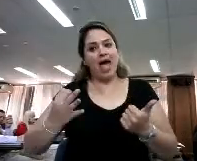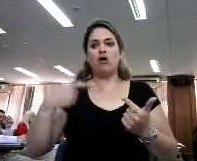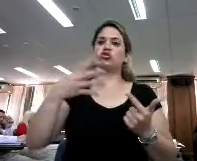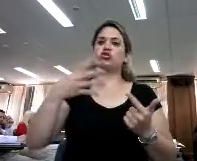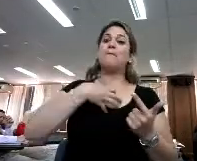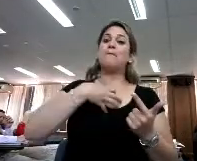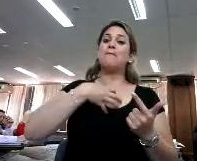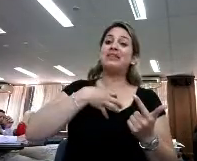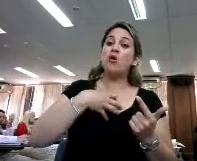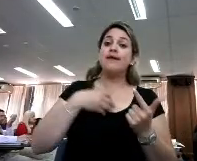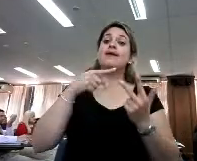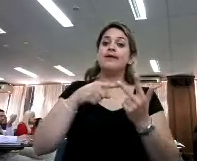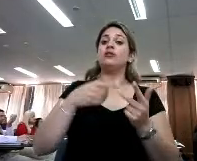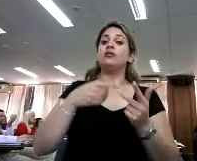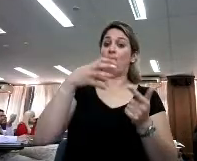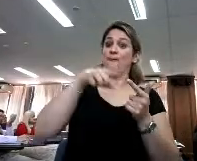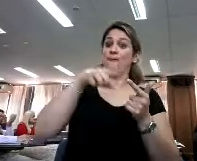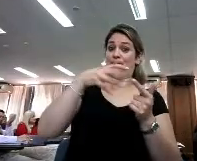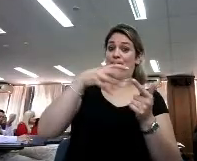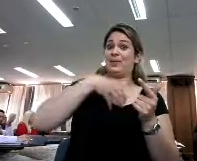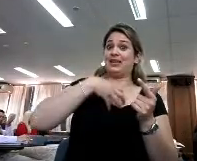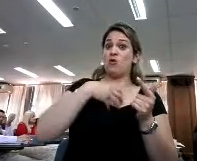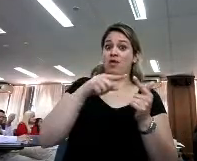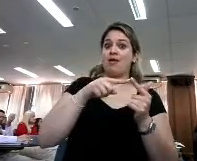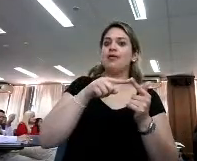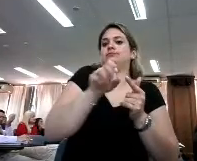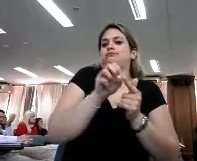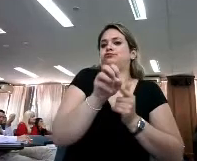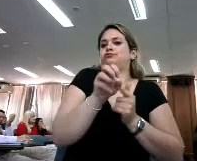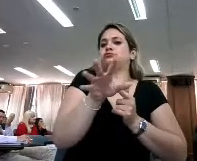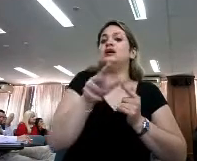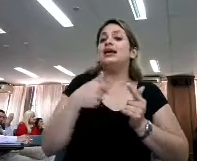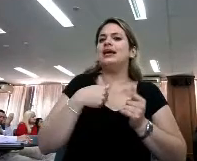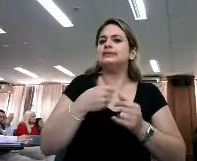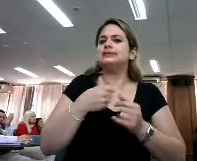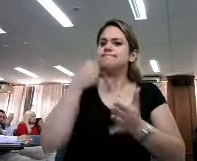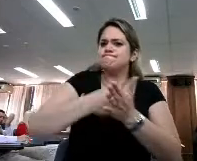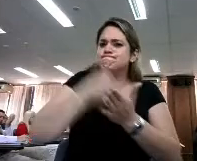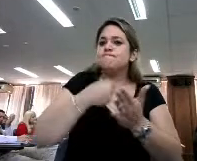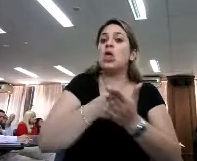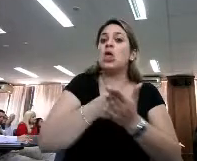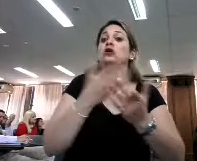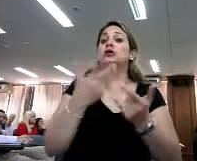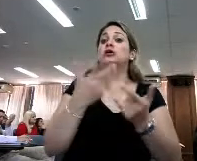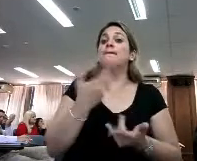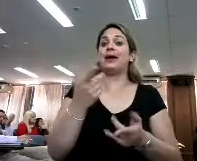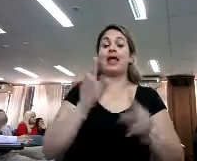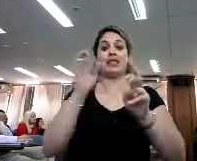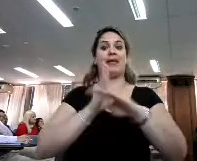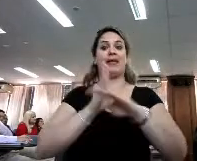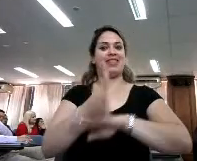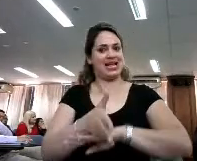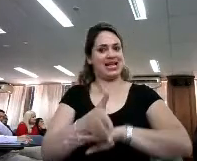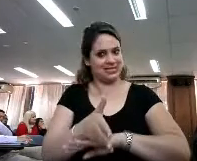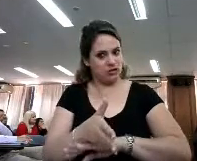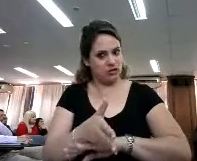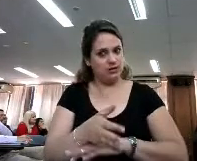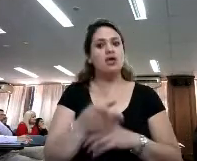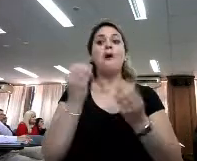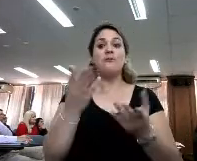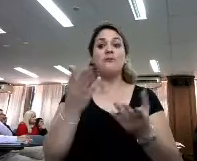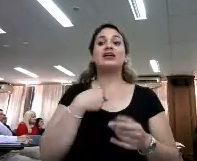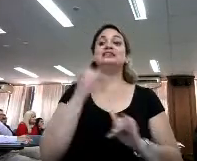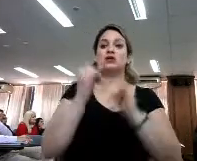y sobre estos de carácter patrimonial es sobre los cuales se pregona la dificultad o no de acceso. ¿Por qué? Porque cuando hablamos